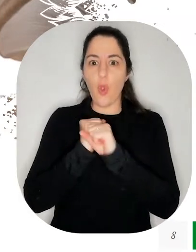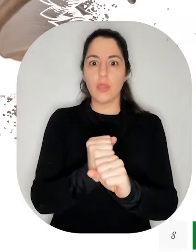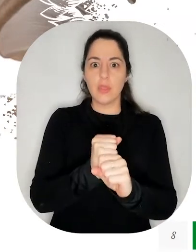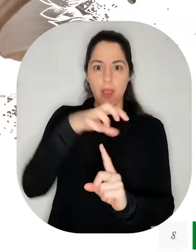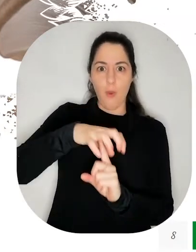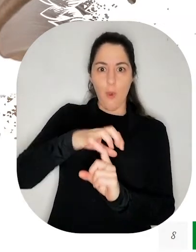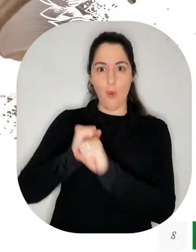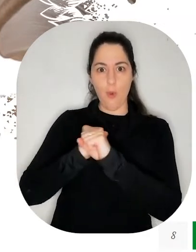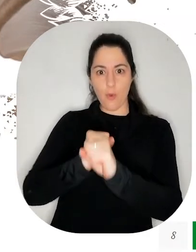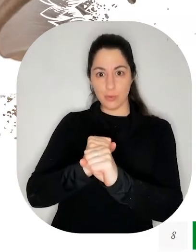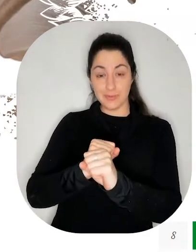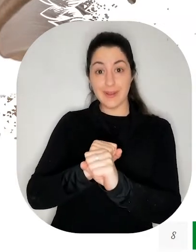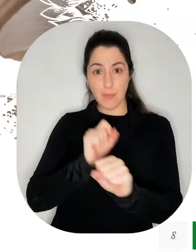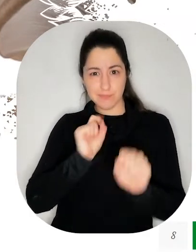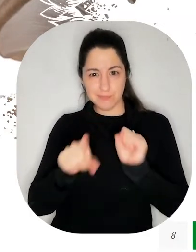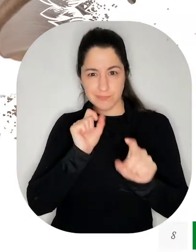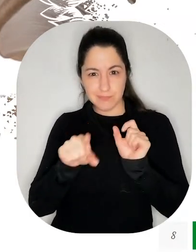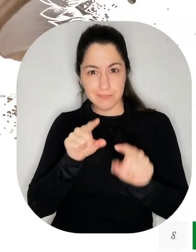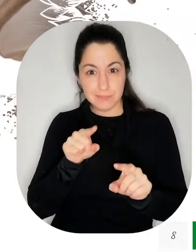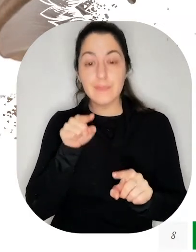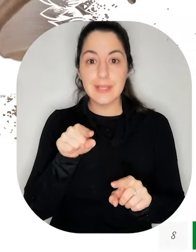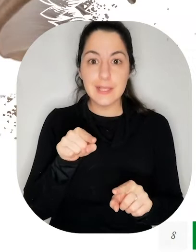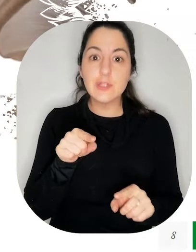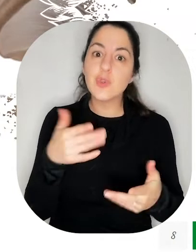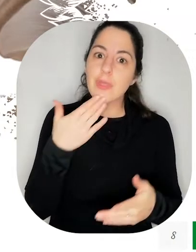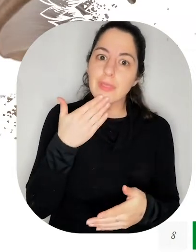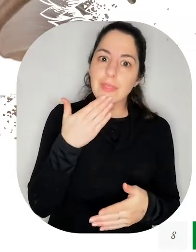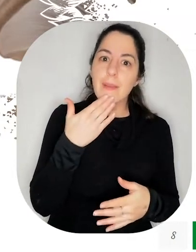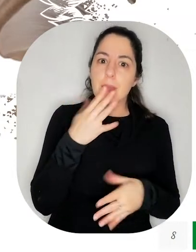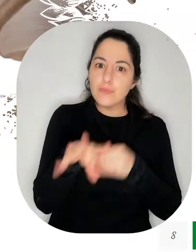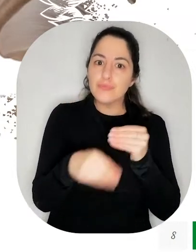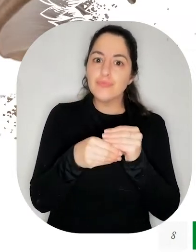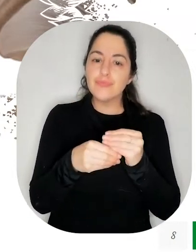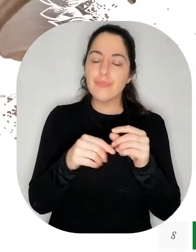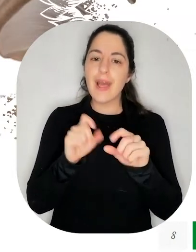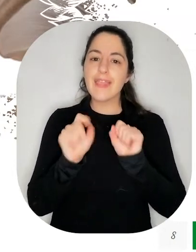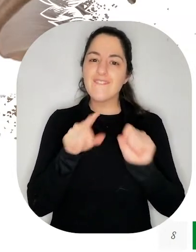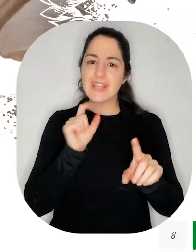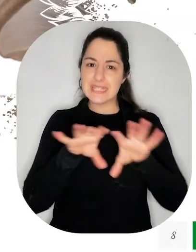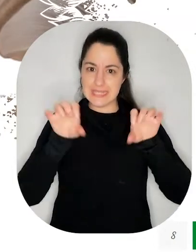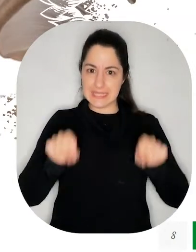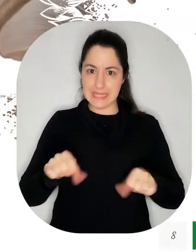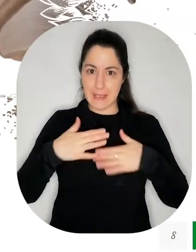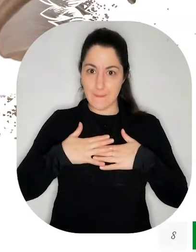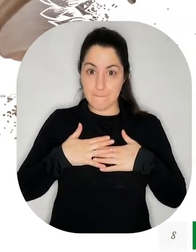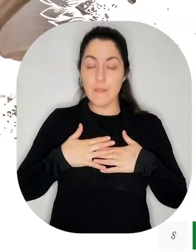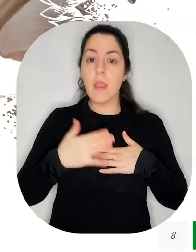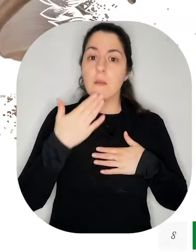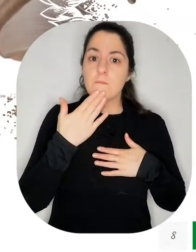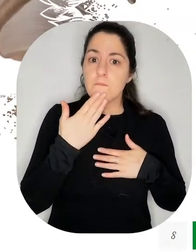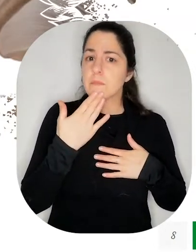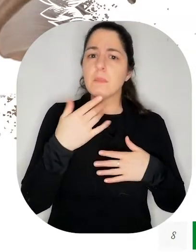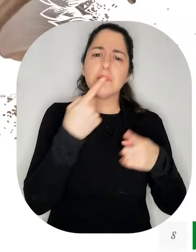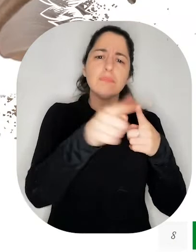antitumoral muy potente que actúa a distintos niveles y en el fondo activa por un lado nuestra inmunidad, por otro lado